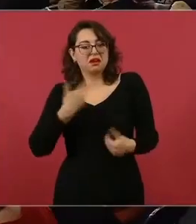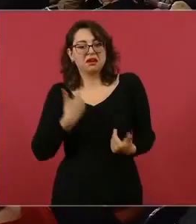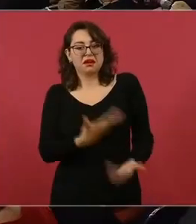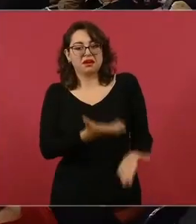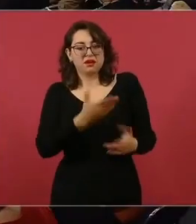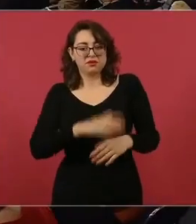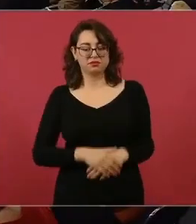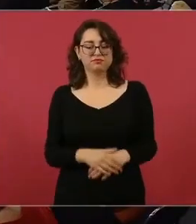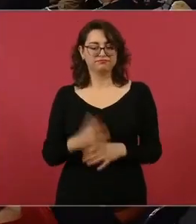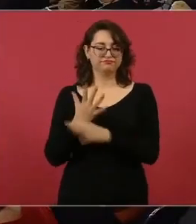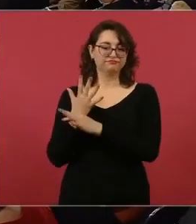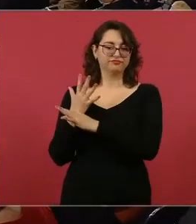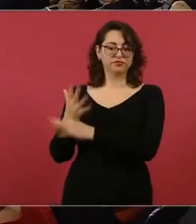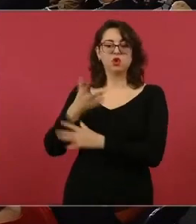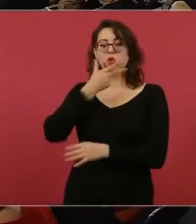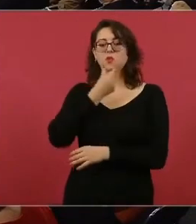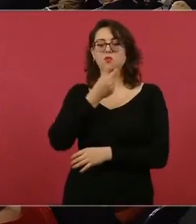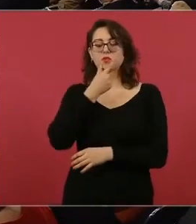se acabó,